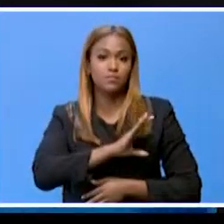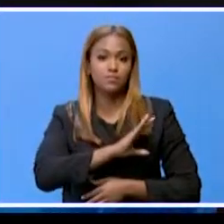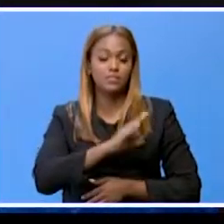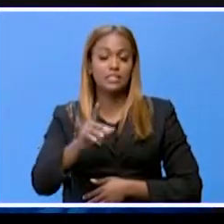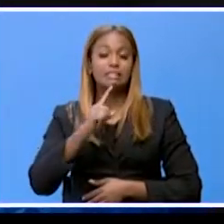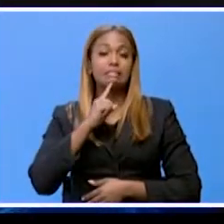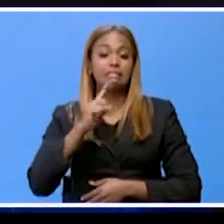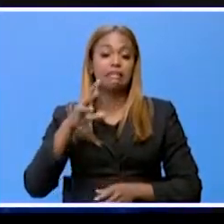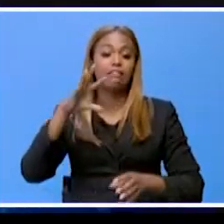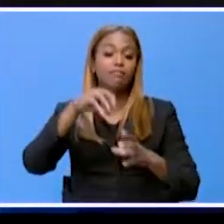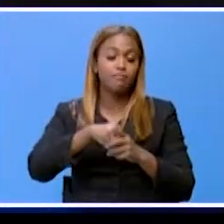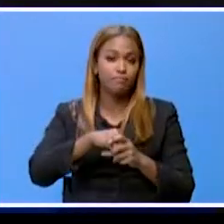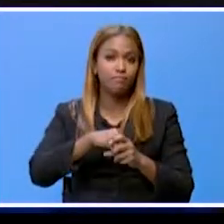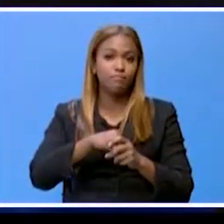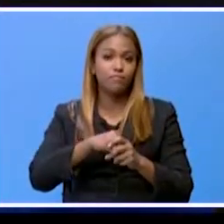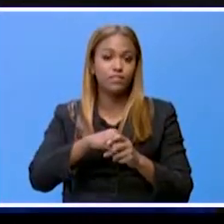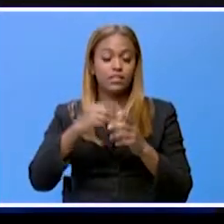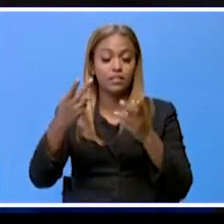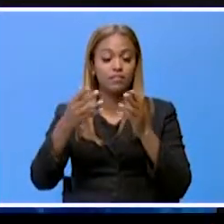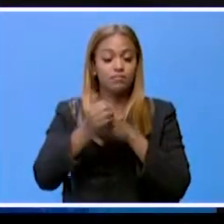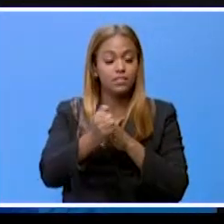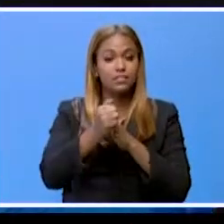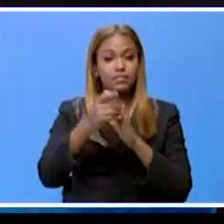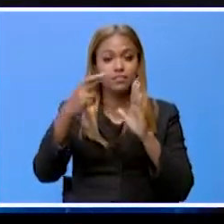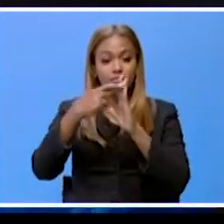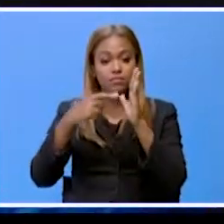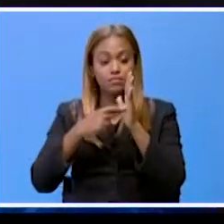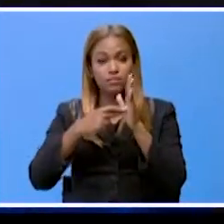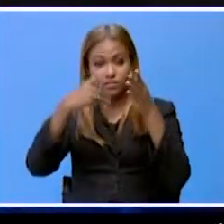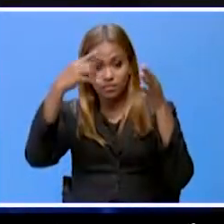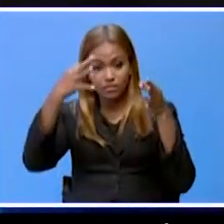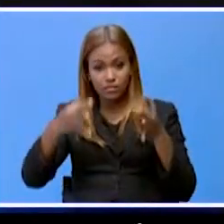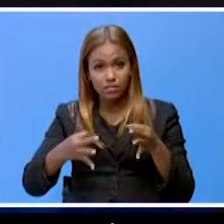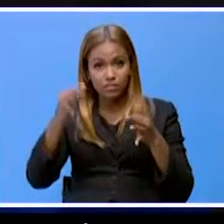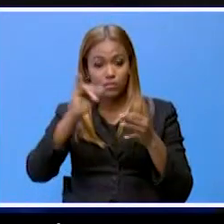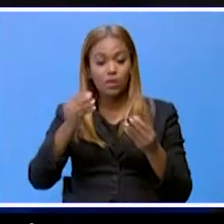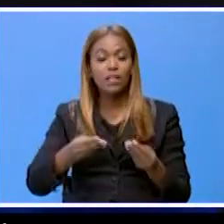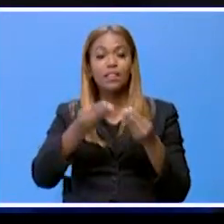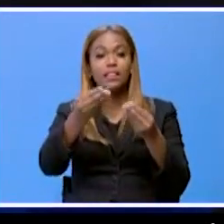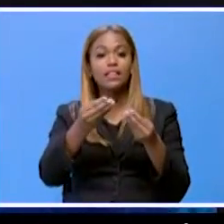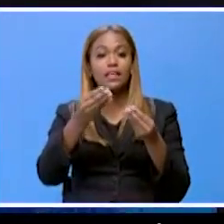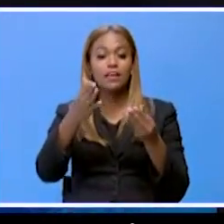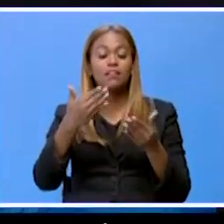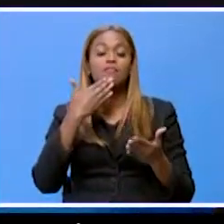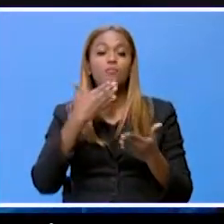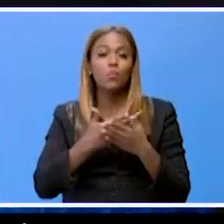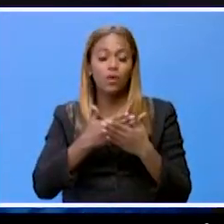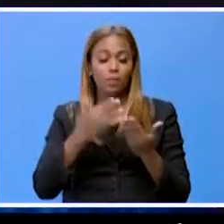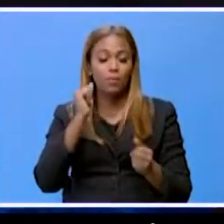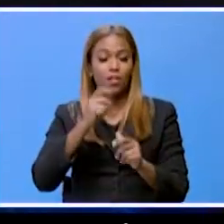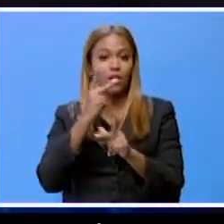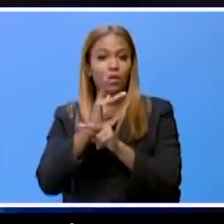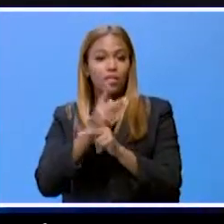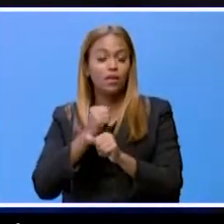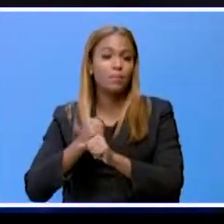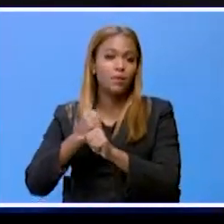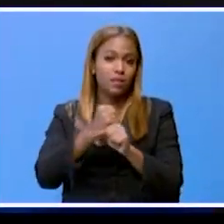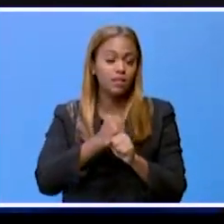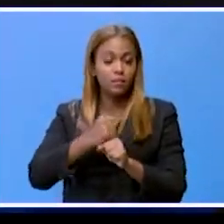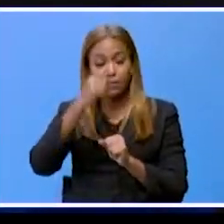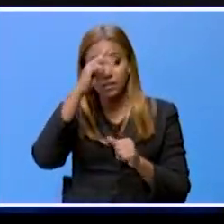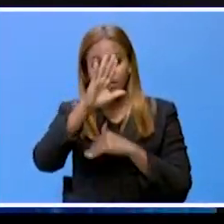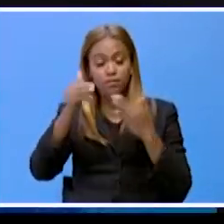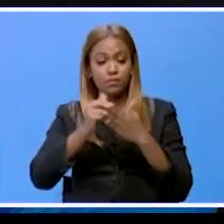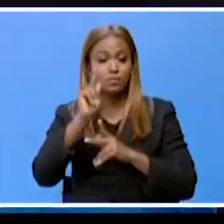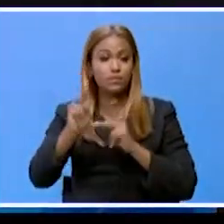sea integral, que se rija por protocolos éticos y que la lleve a ser un cuerpo que cuide y proteja a todos